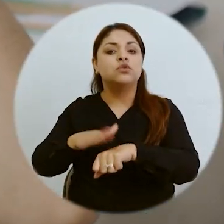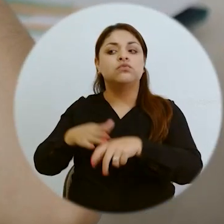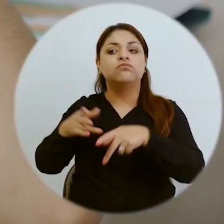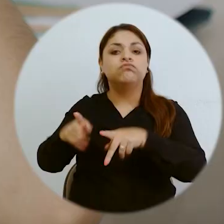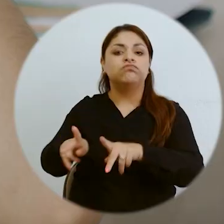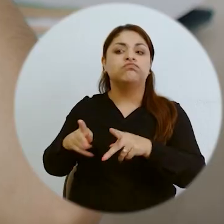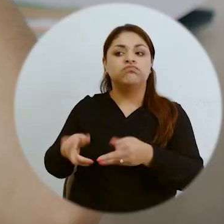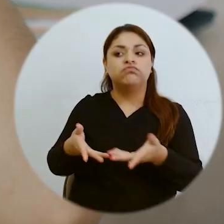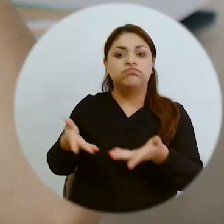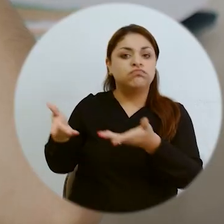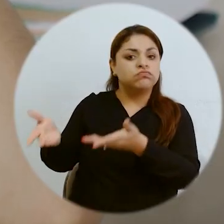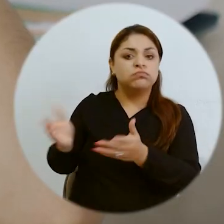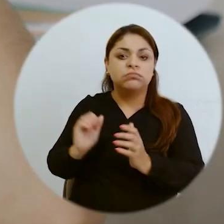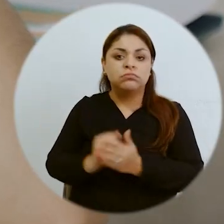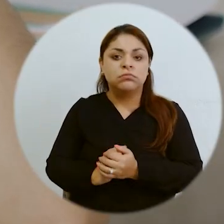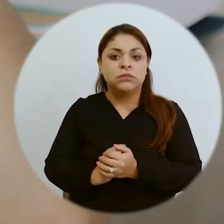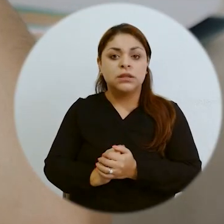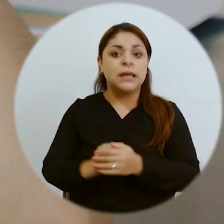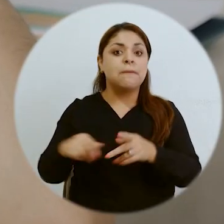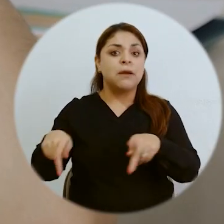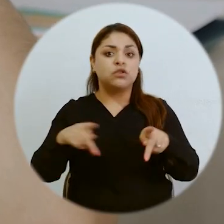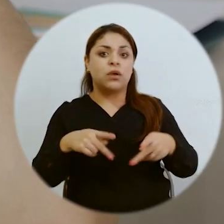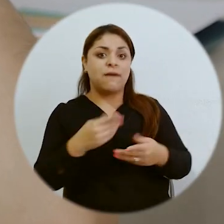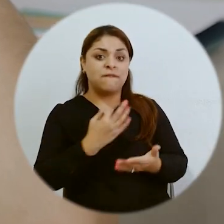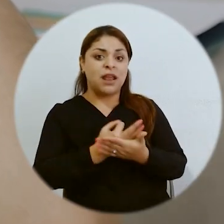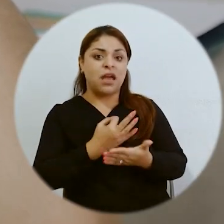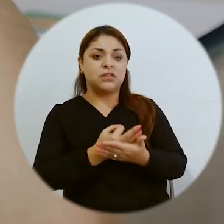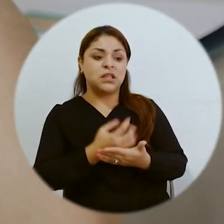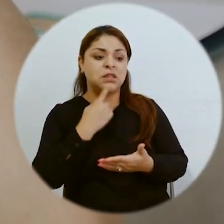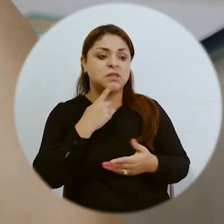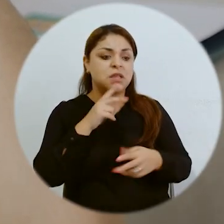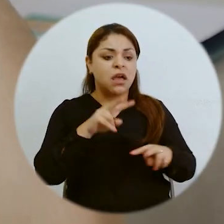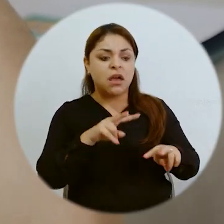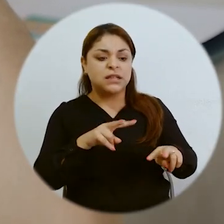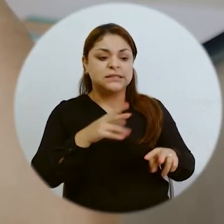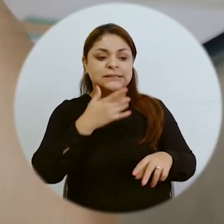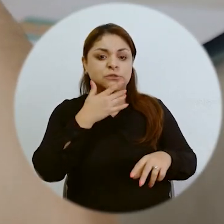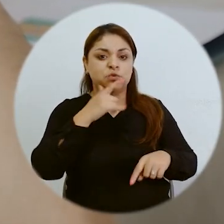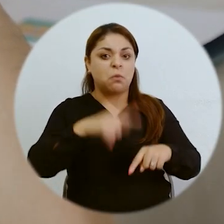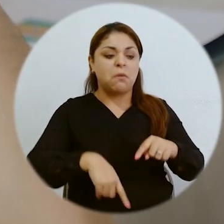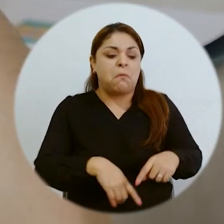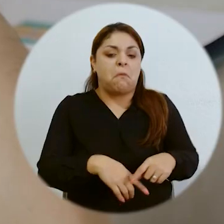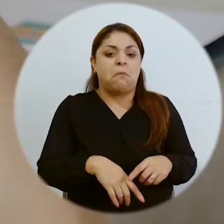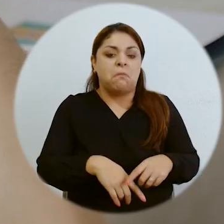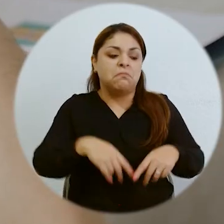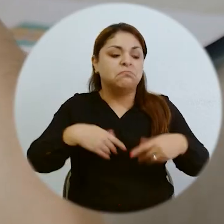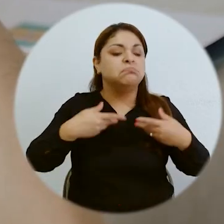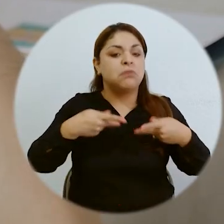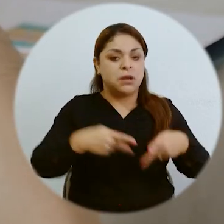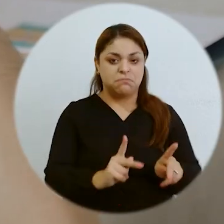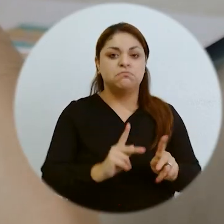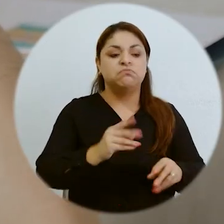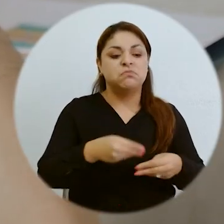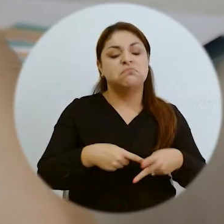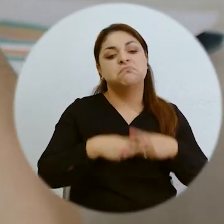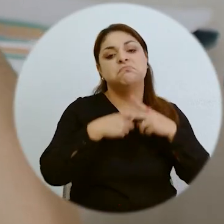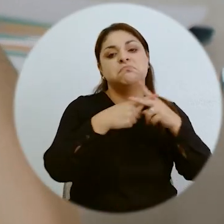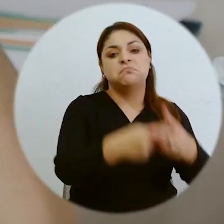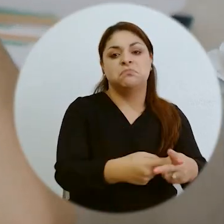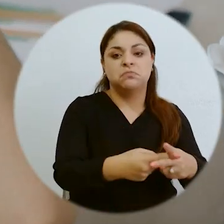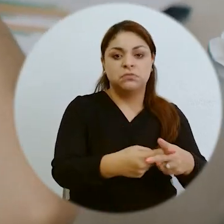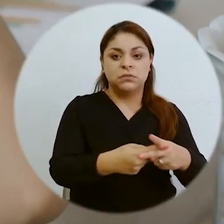darle permiso a la entidad para que vaya y esculque donde quiera de cuál es el nivel de endeudamiento de las